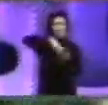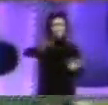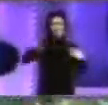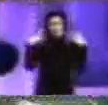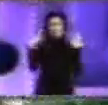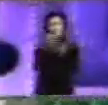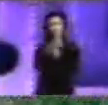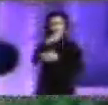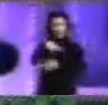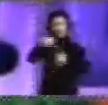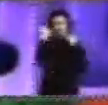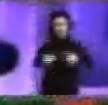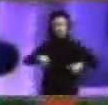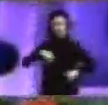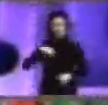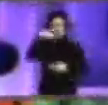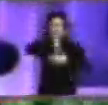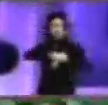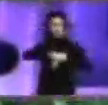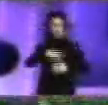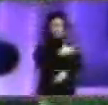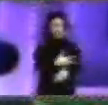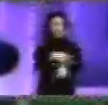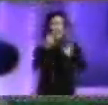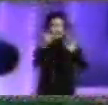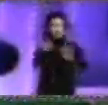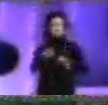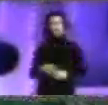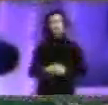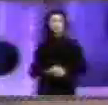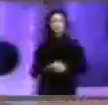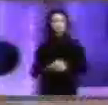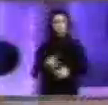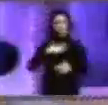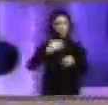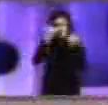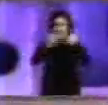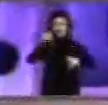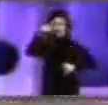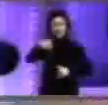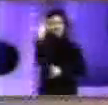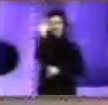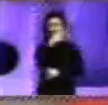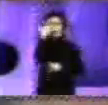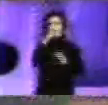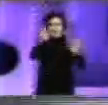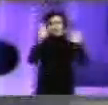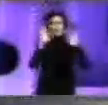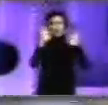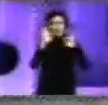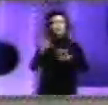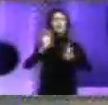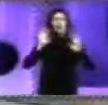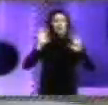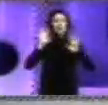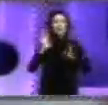una fiesta que llevo marcada en la sangre. Mi fiesta es el carnaval y aunque no